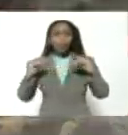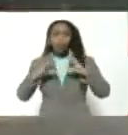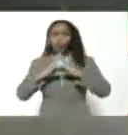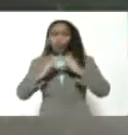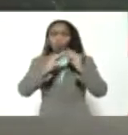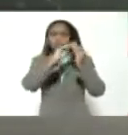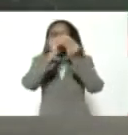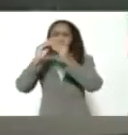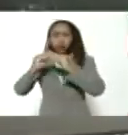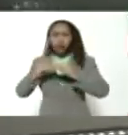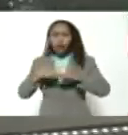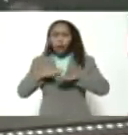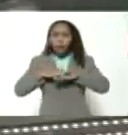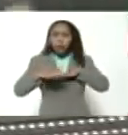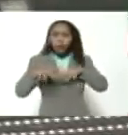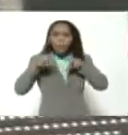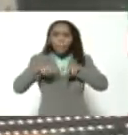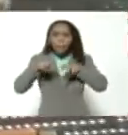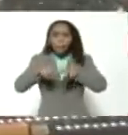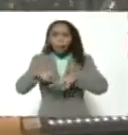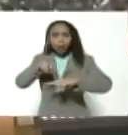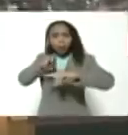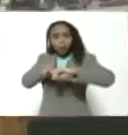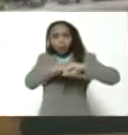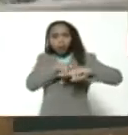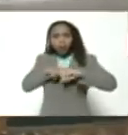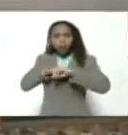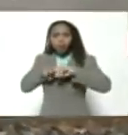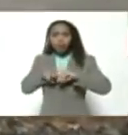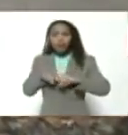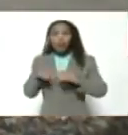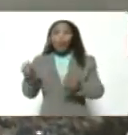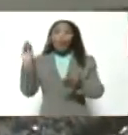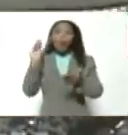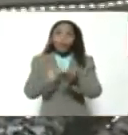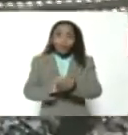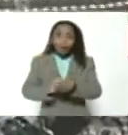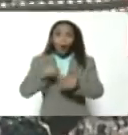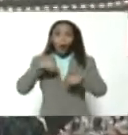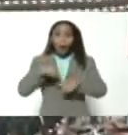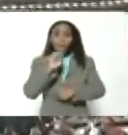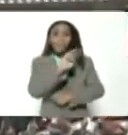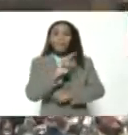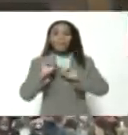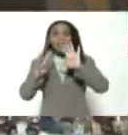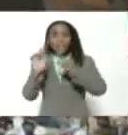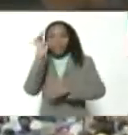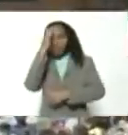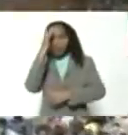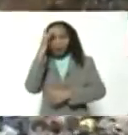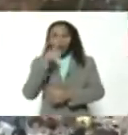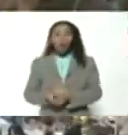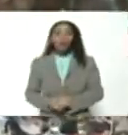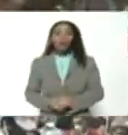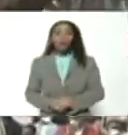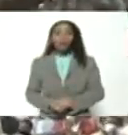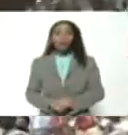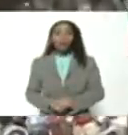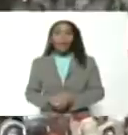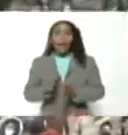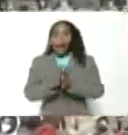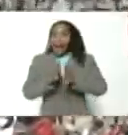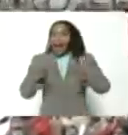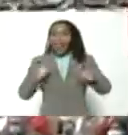a las alfombras, a las butacas, y tenemos otra vez, a partir de hoy, 27 de febrero, el gran